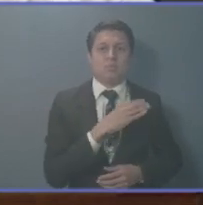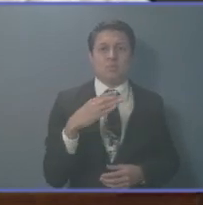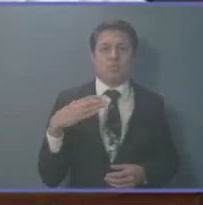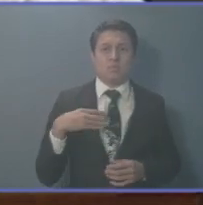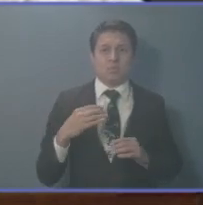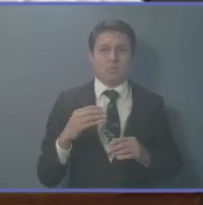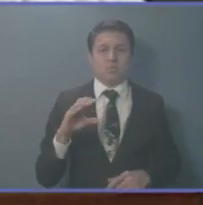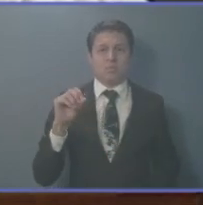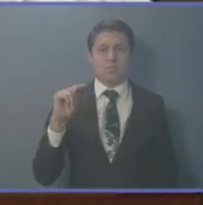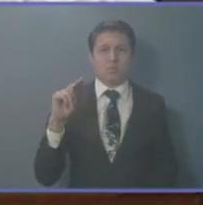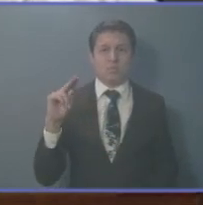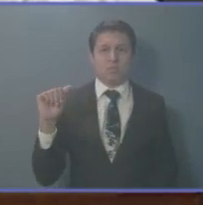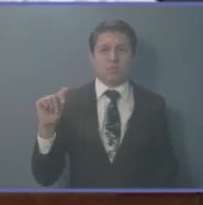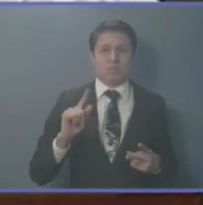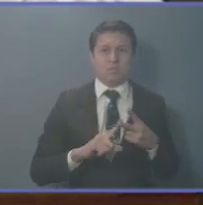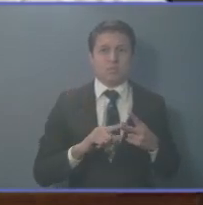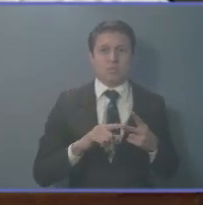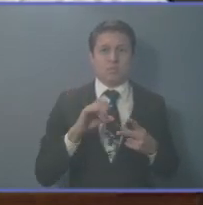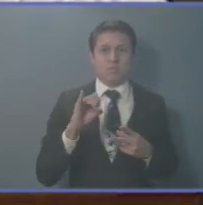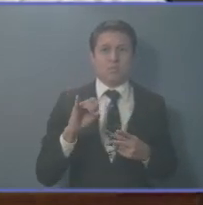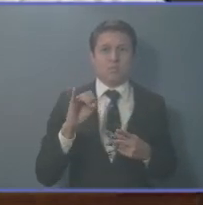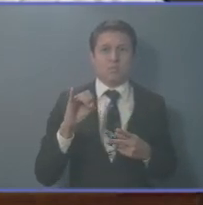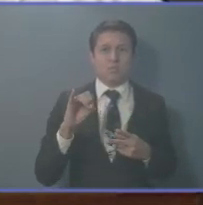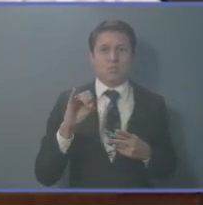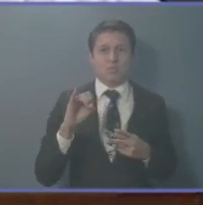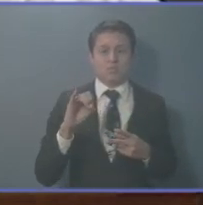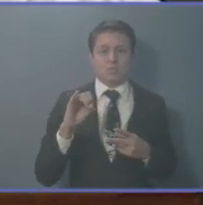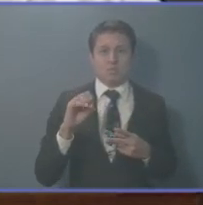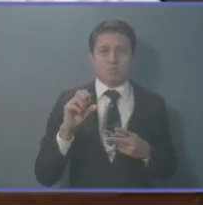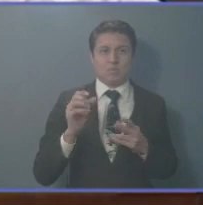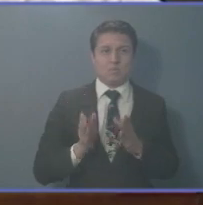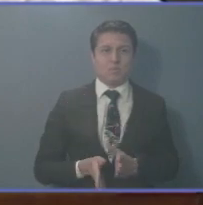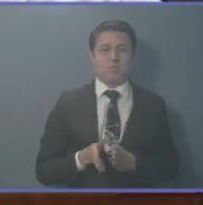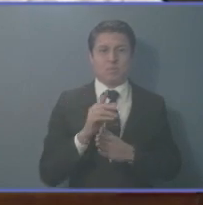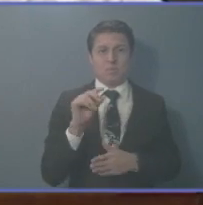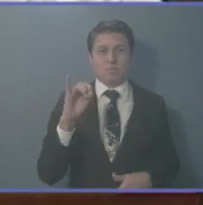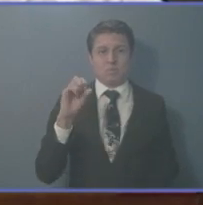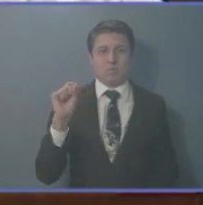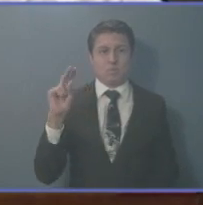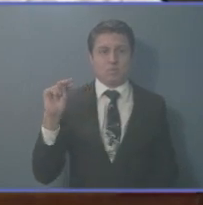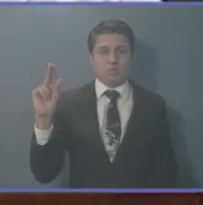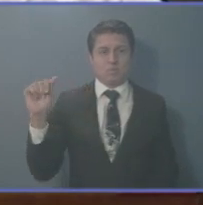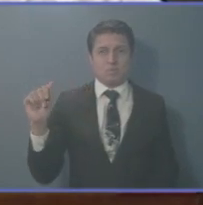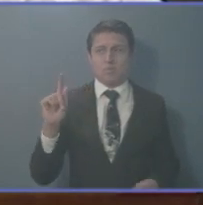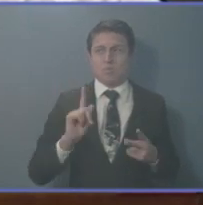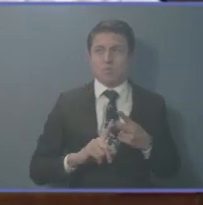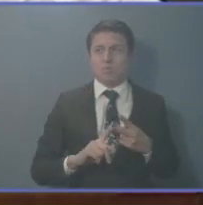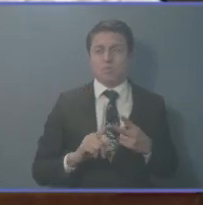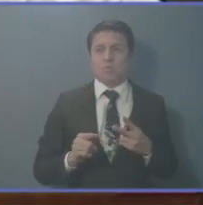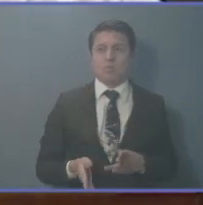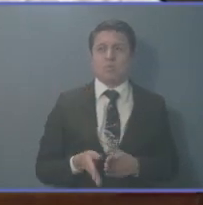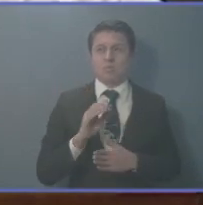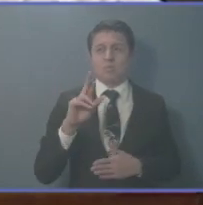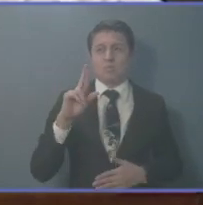Niñez y la Adolescencia, Instituto Salvadoreño para el Desarrollo Integral de la Niñez y la Adolescencia, Registro Nacional de Personas Naturales, Dirección General de